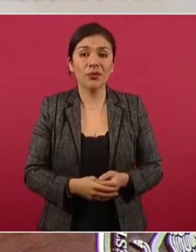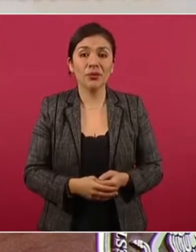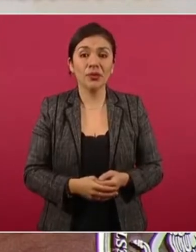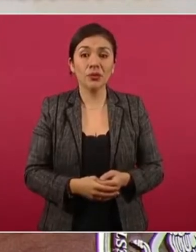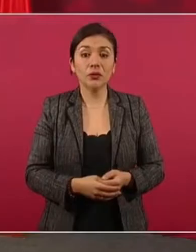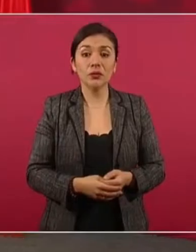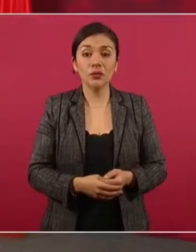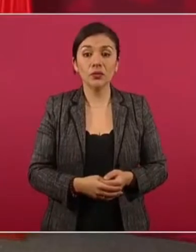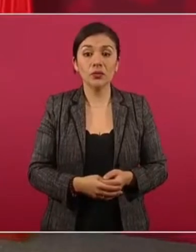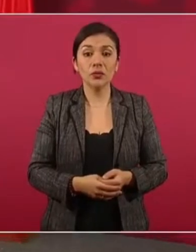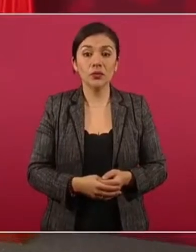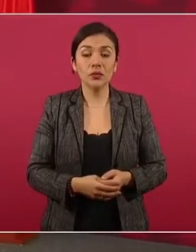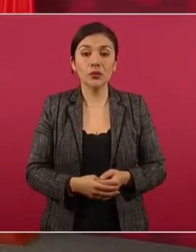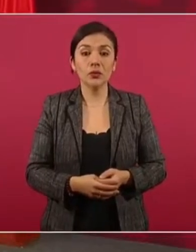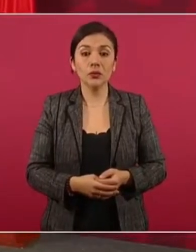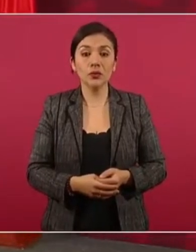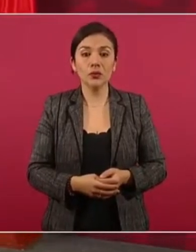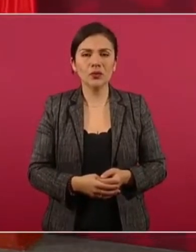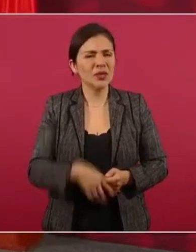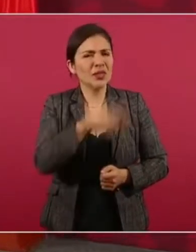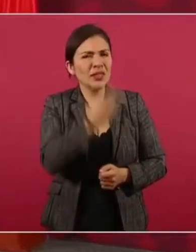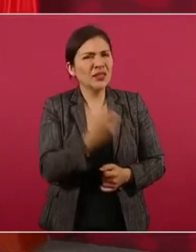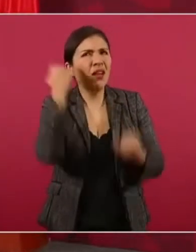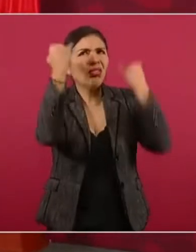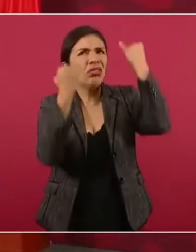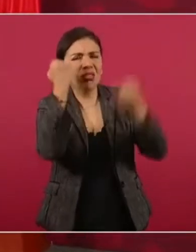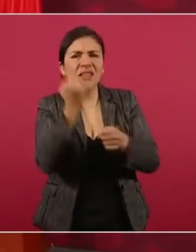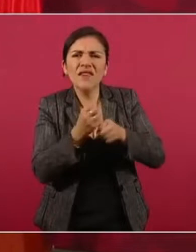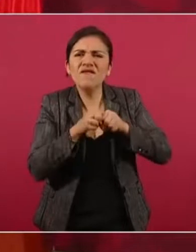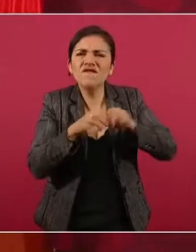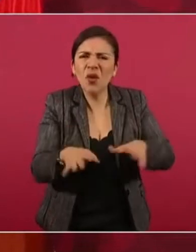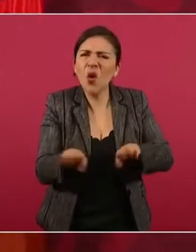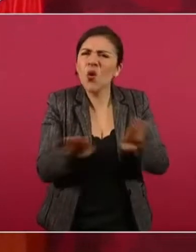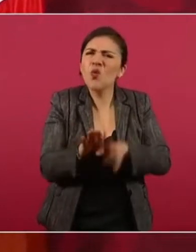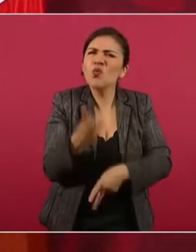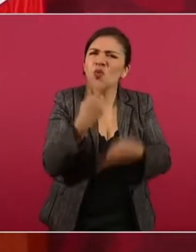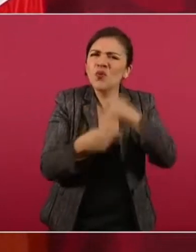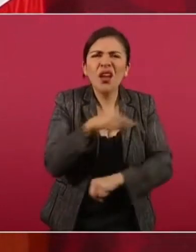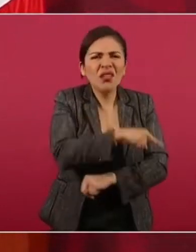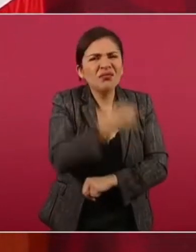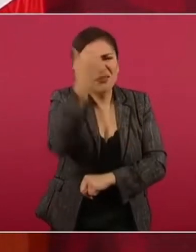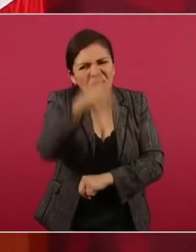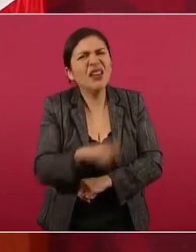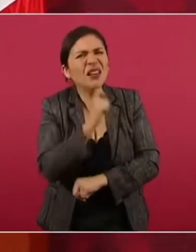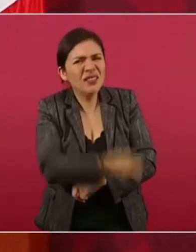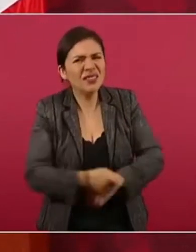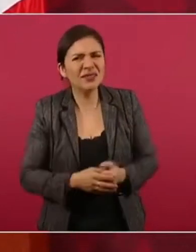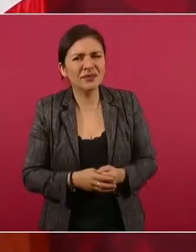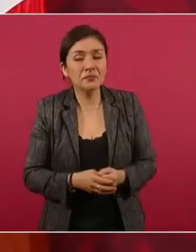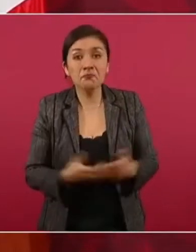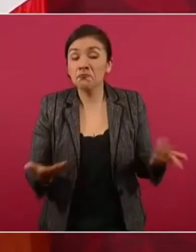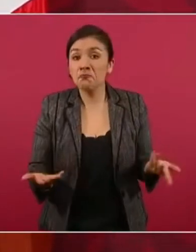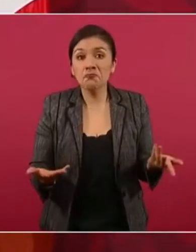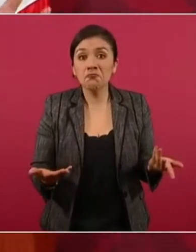¿Dónde obtienen la información? Lo mismo